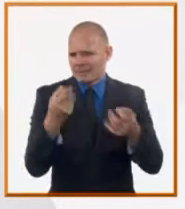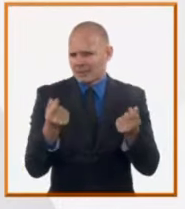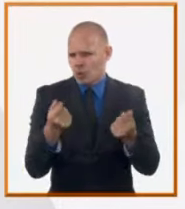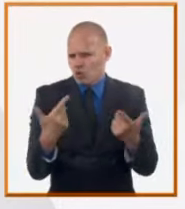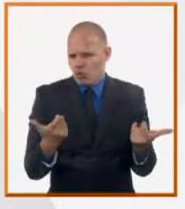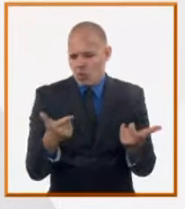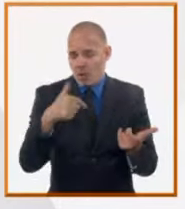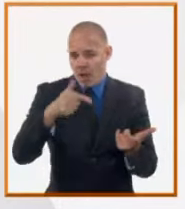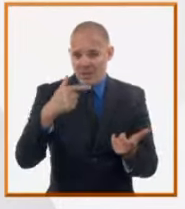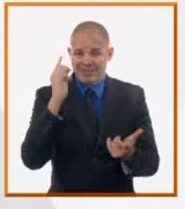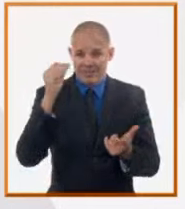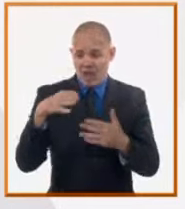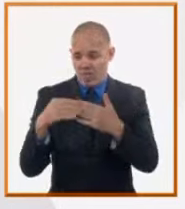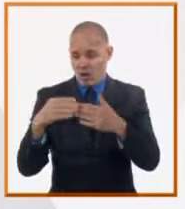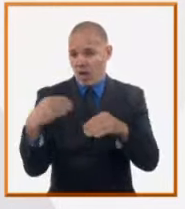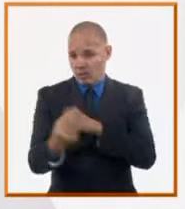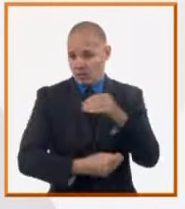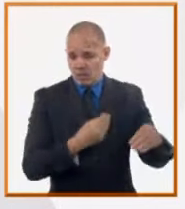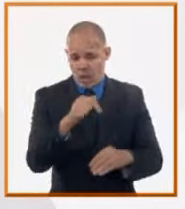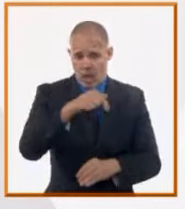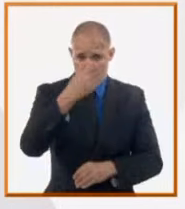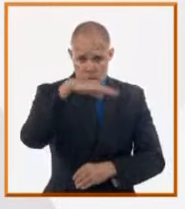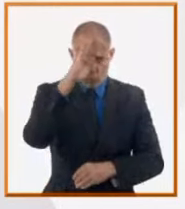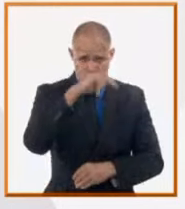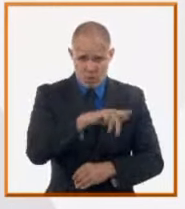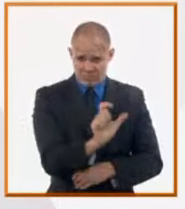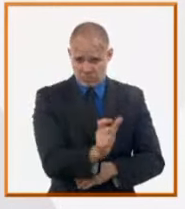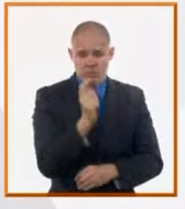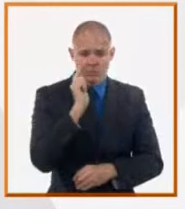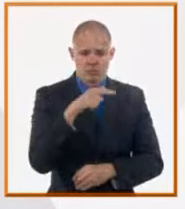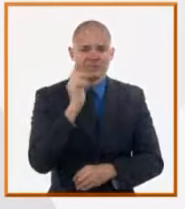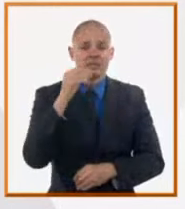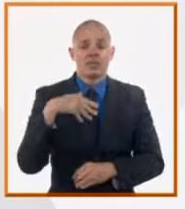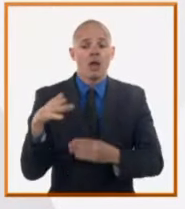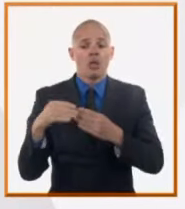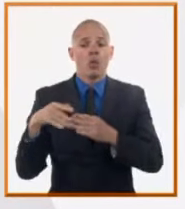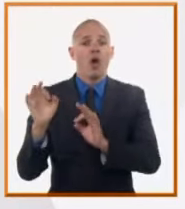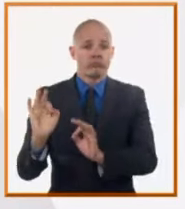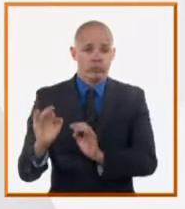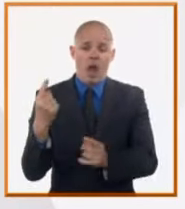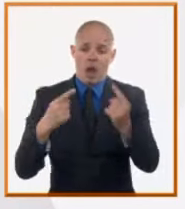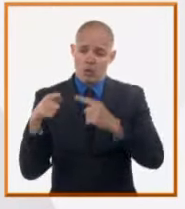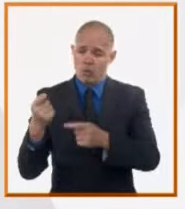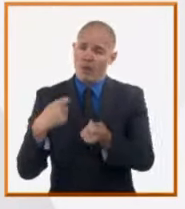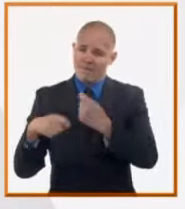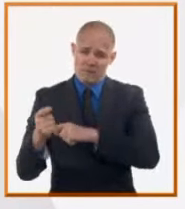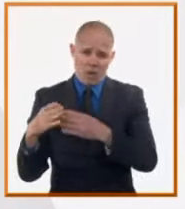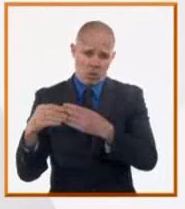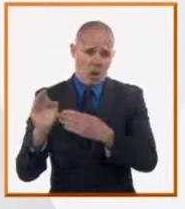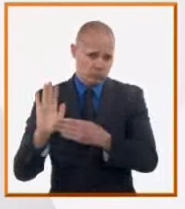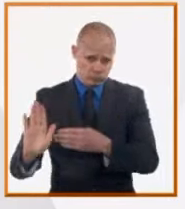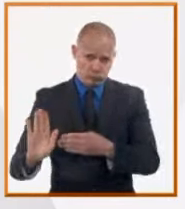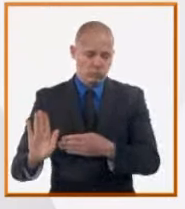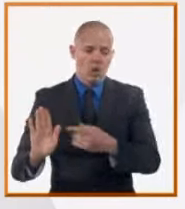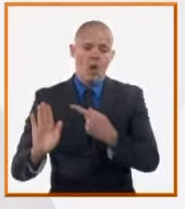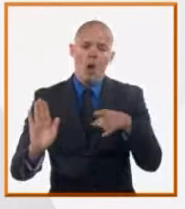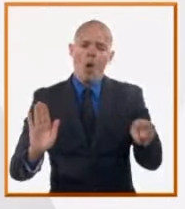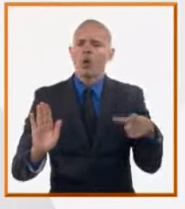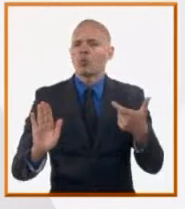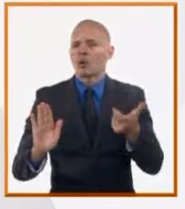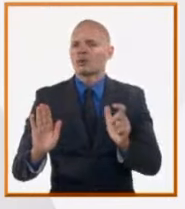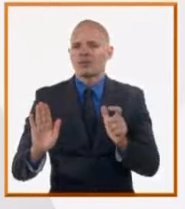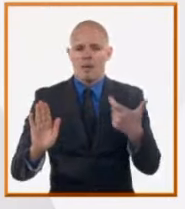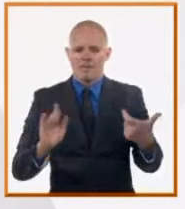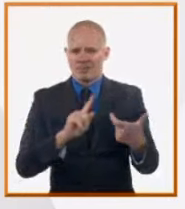cubano es decir hay un precio en divisa y un precio eh en dólares en este caso con referen dó y en pesos